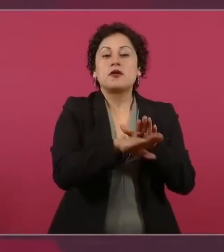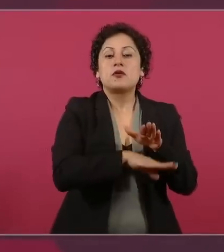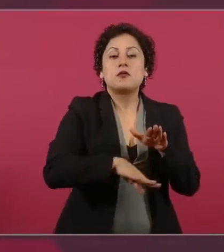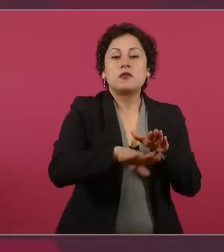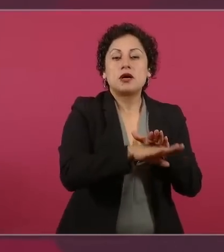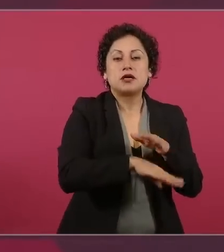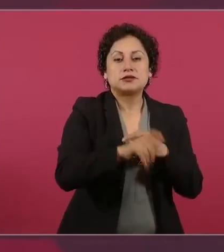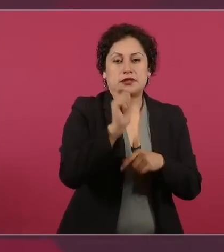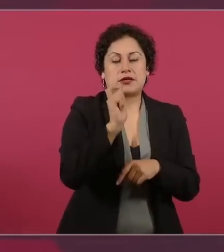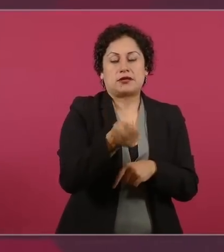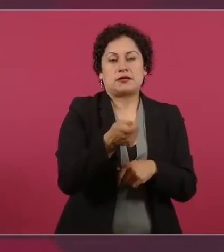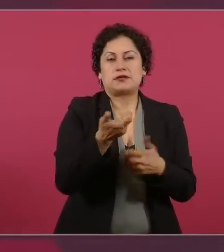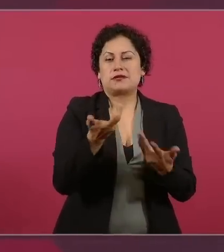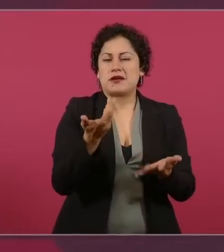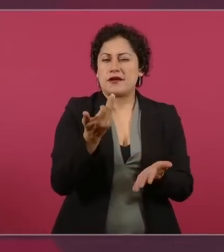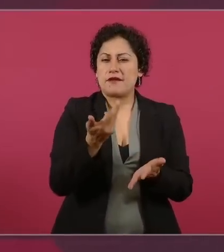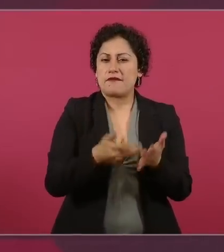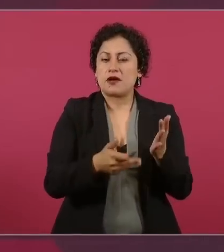como